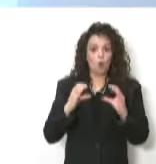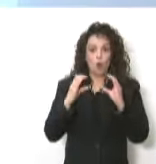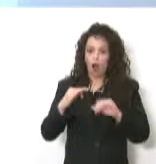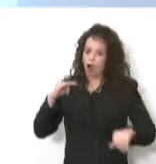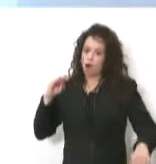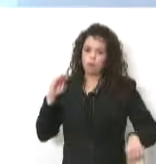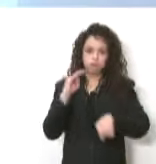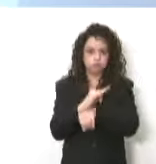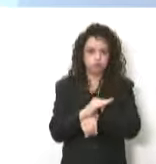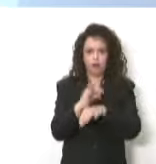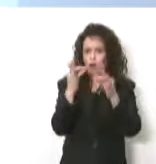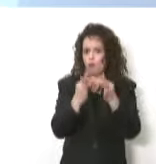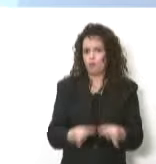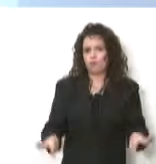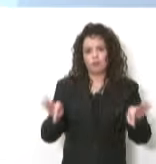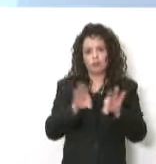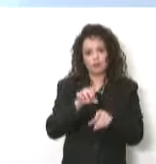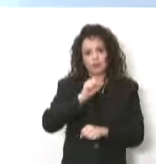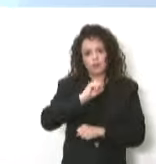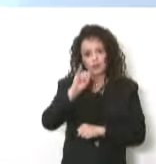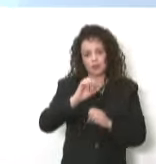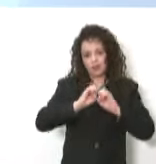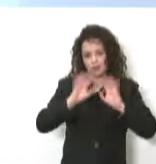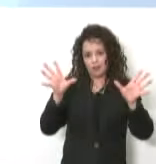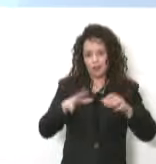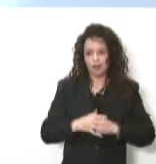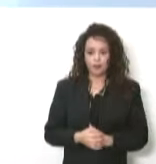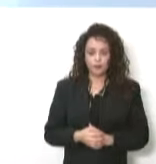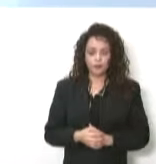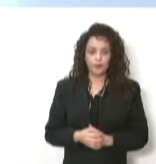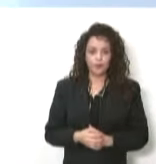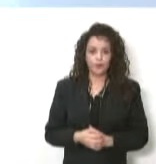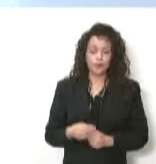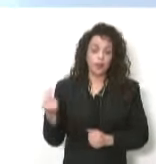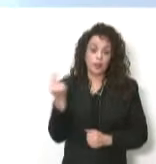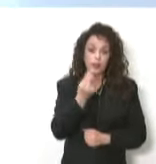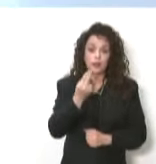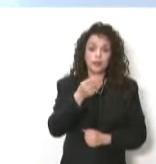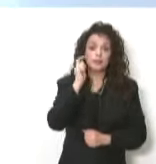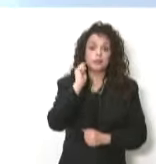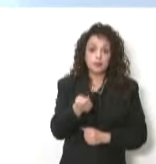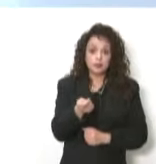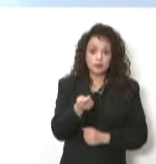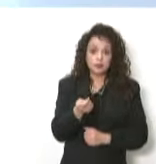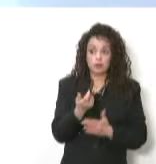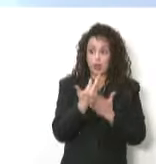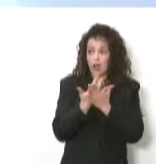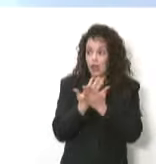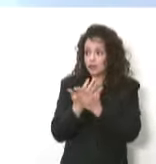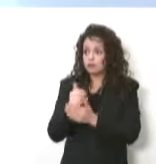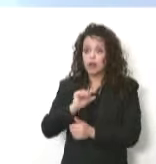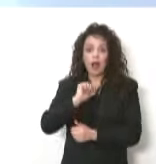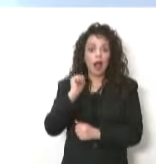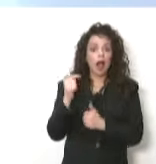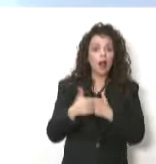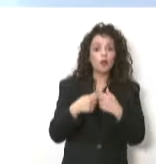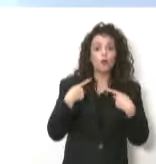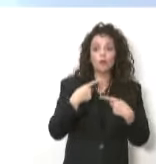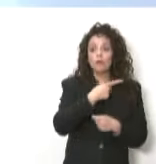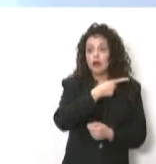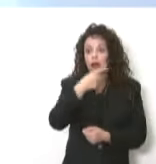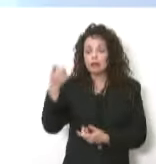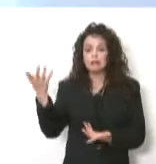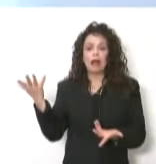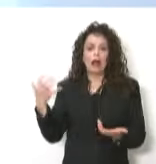defendida, y que merece desde luego que se pronuncie e intervenga sin esperar la excitativa de particular